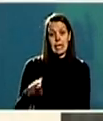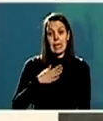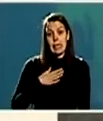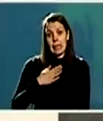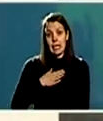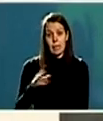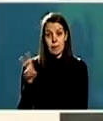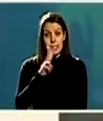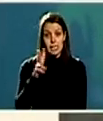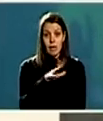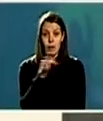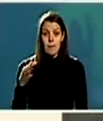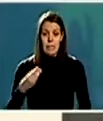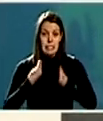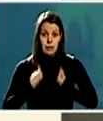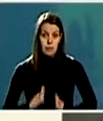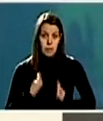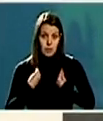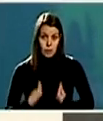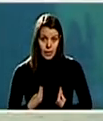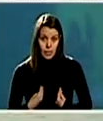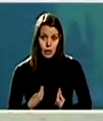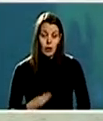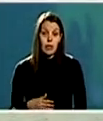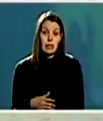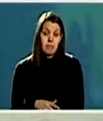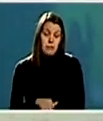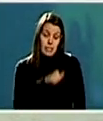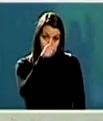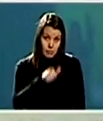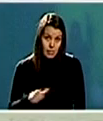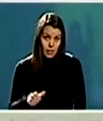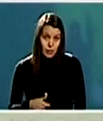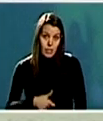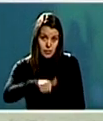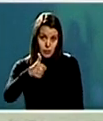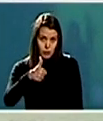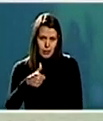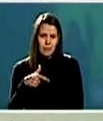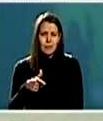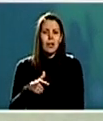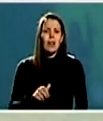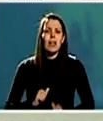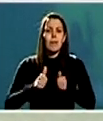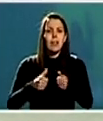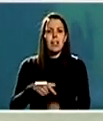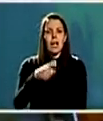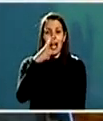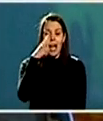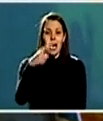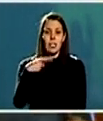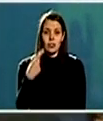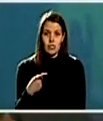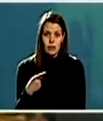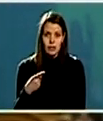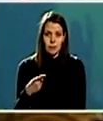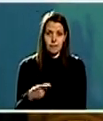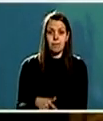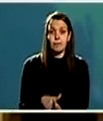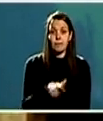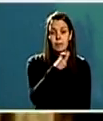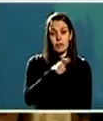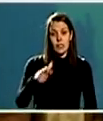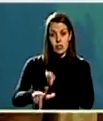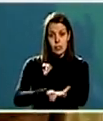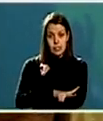rematado dentro de uns meses eo de viveiro cuas obras serán adjudicadas a vendera semana entrarán en funcionamiento en 2011 ademais dos alcaldes dos cinco